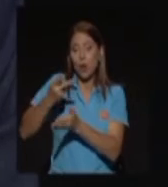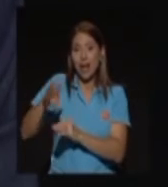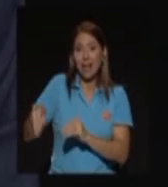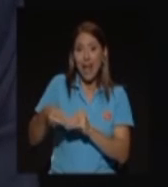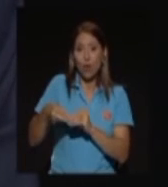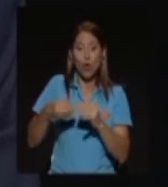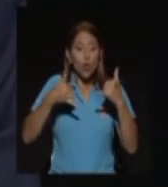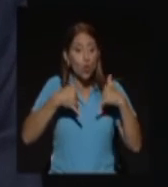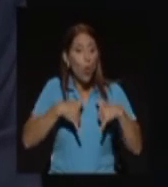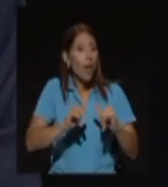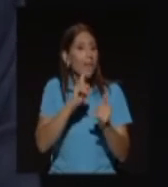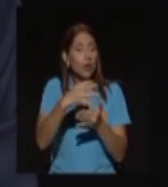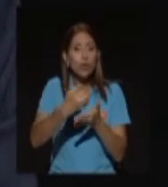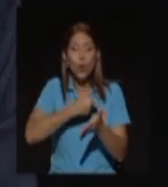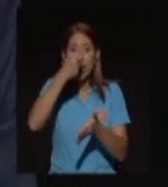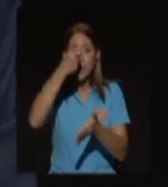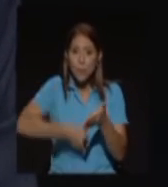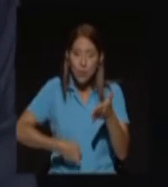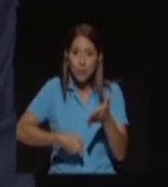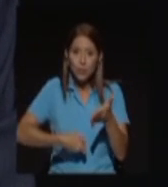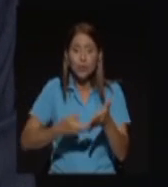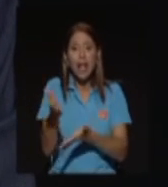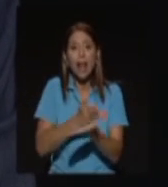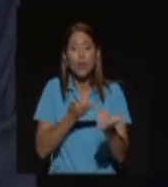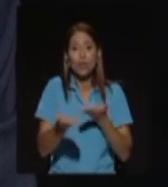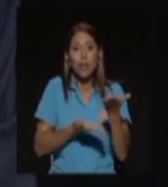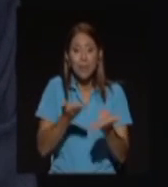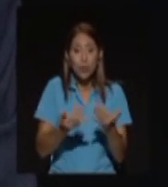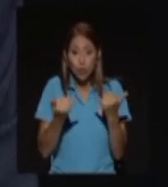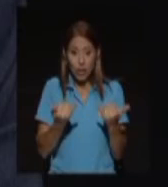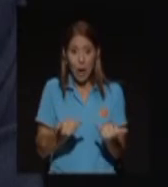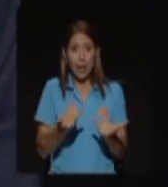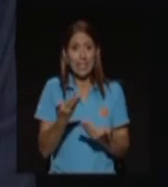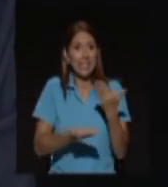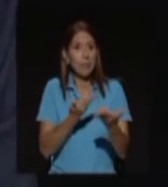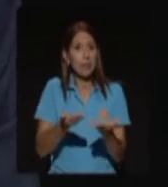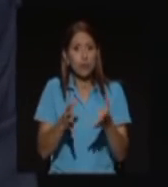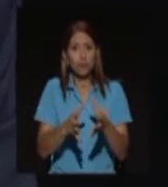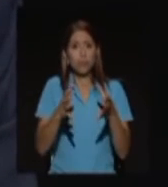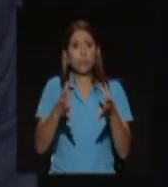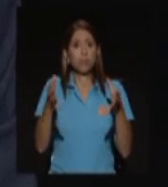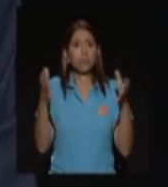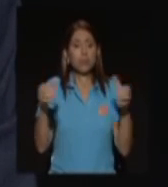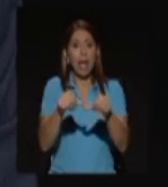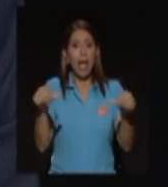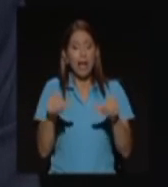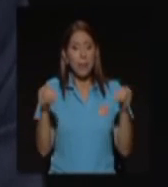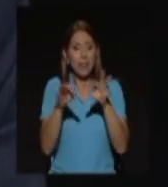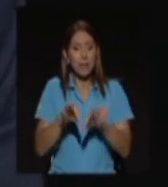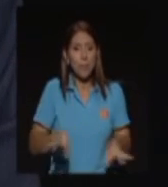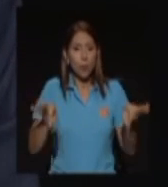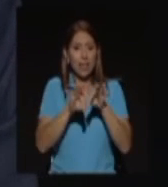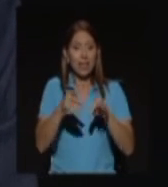servicios en una economía donde los servicios son ya el sector más importante, donde tenemos un sistema de